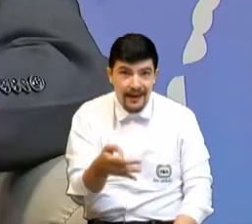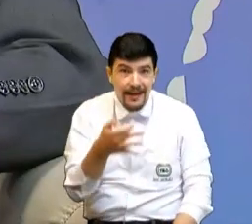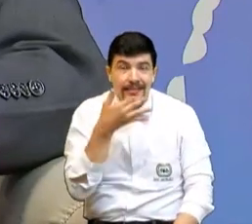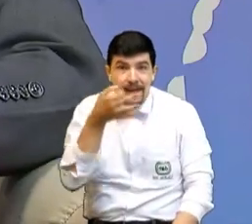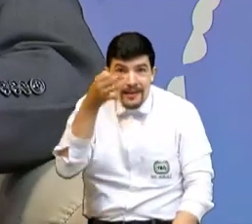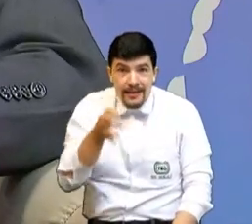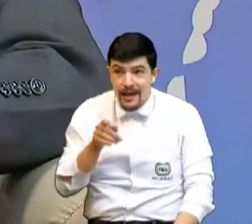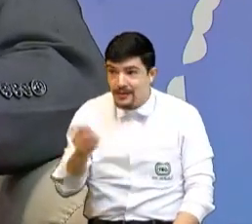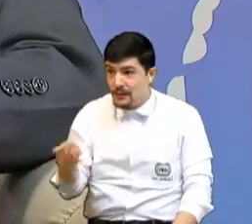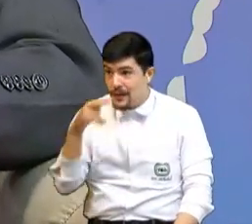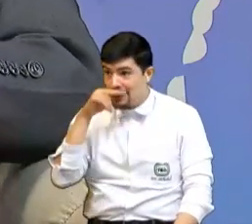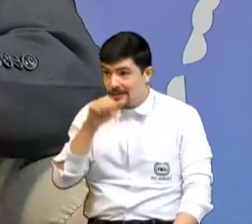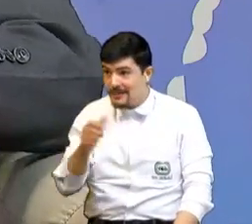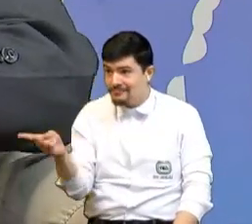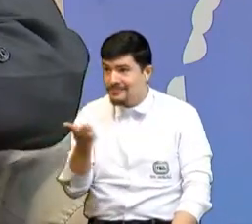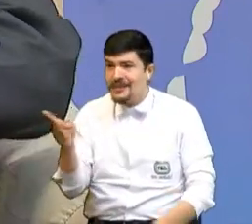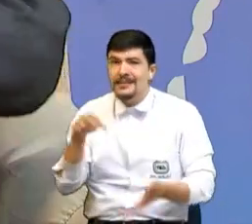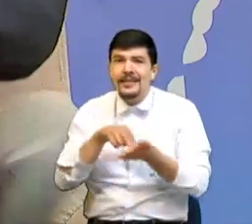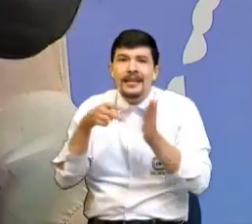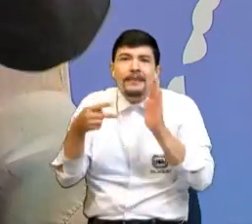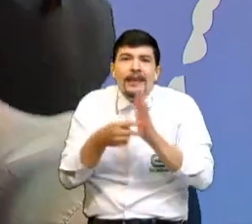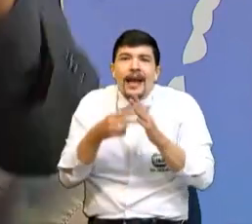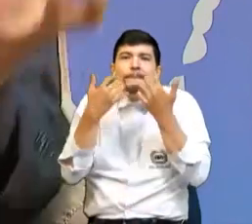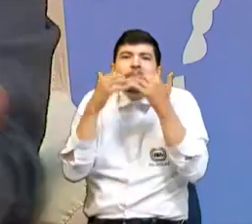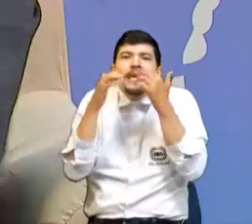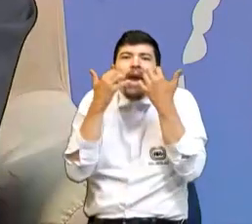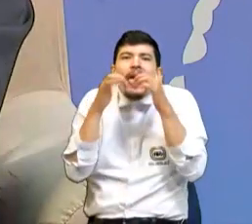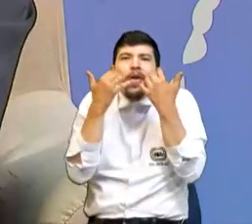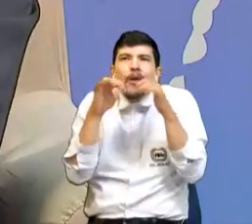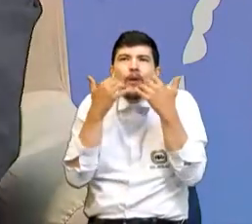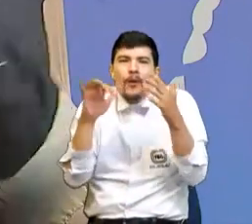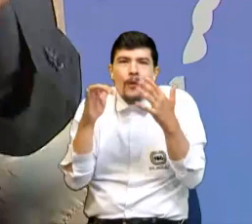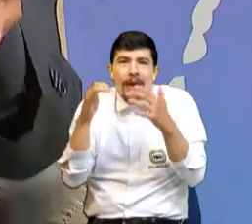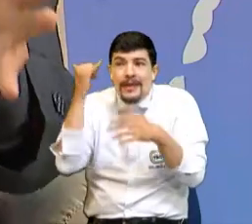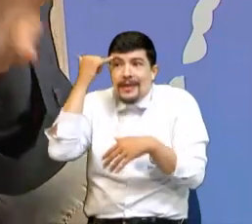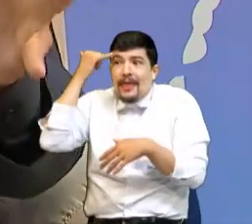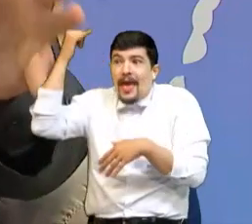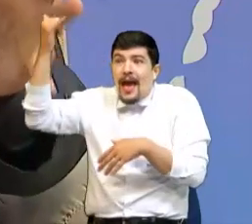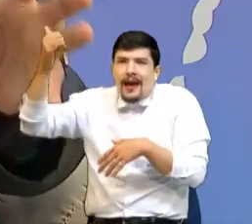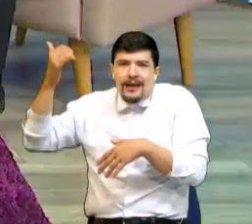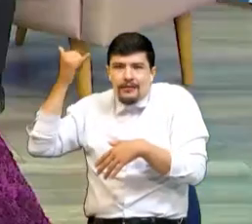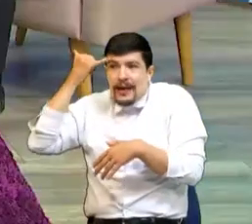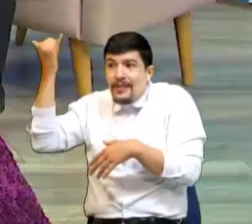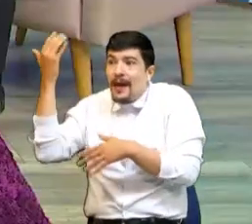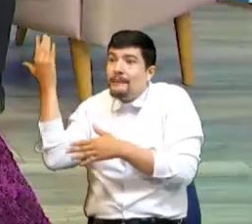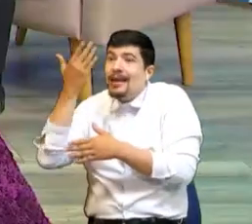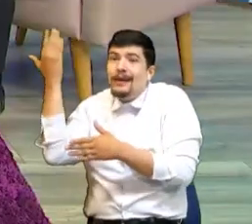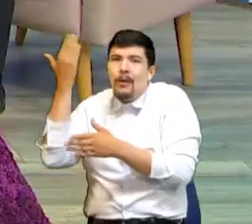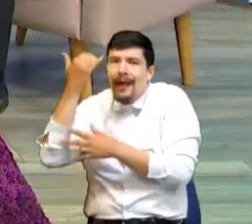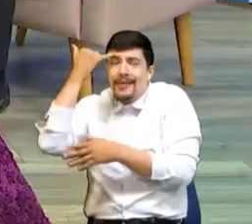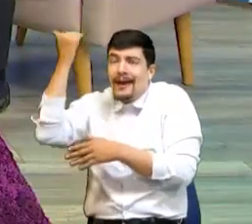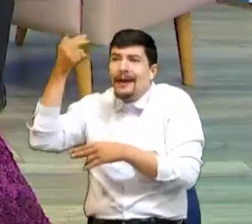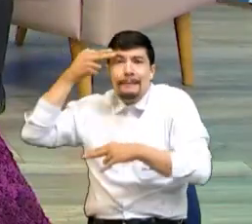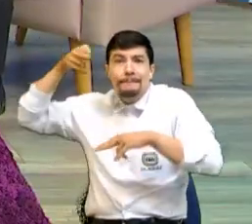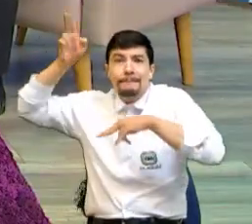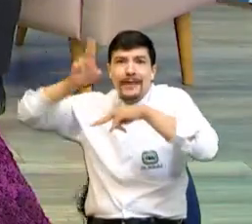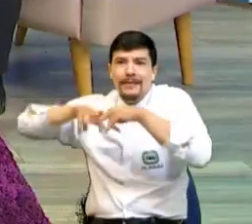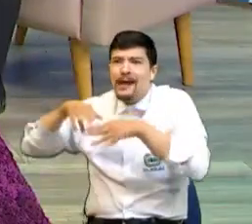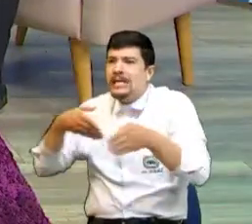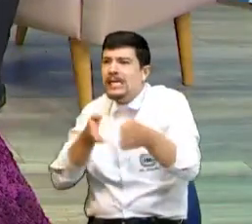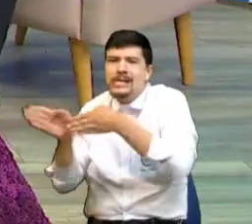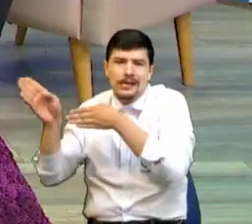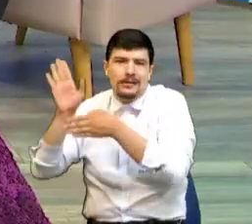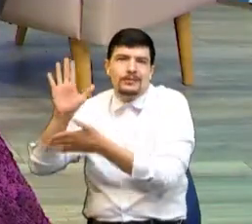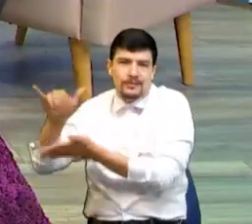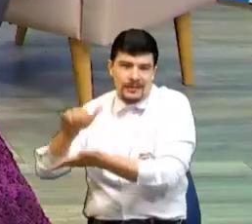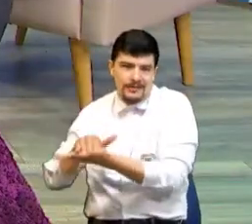las menores lo que había fue que crearon una escena, una película, con un distractor, sí, con tal de... Entonces